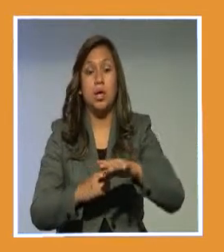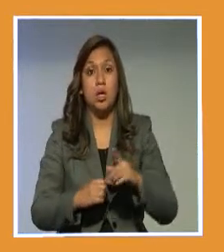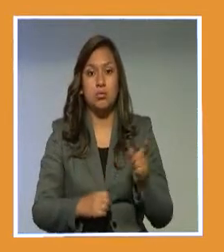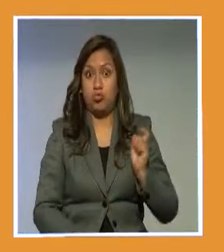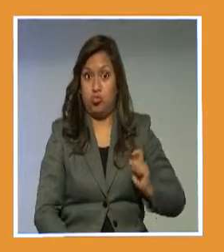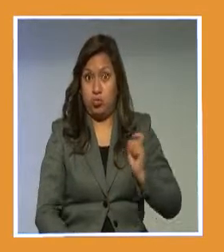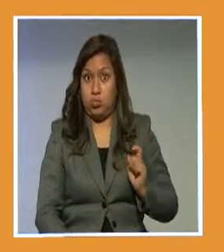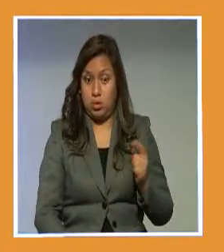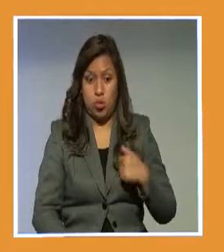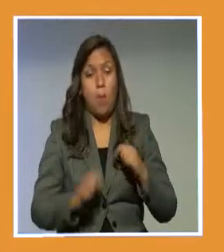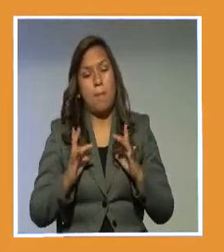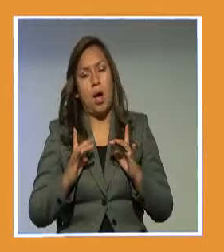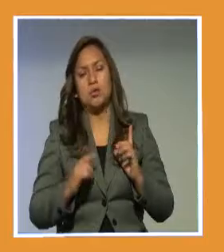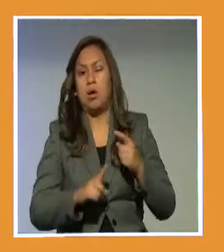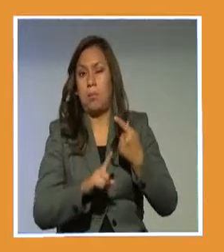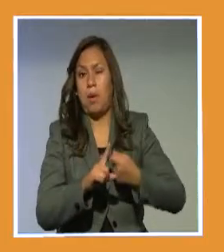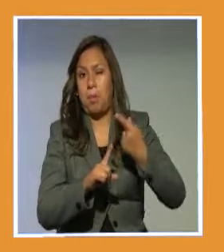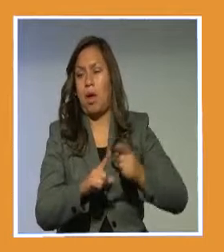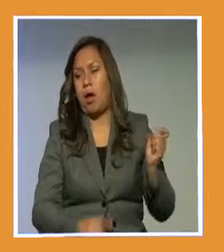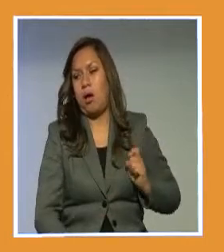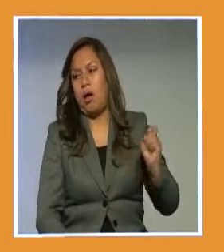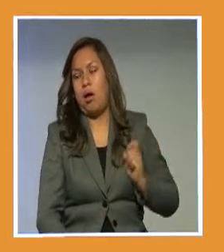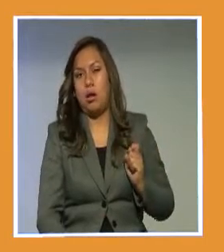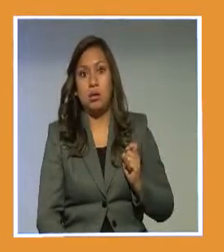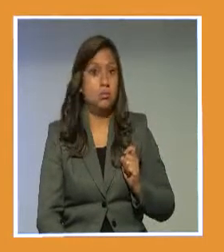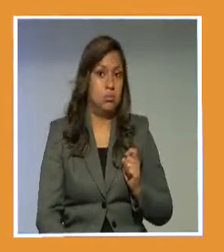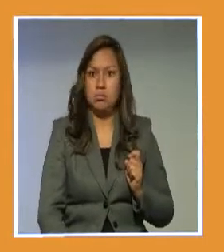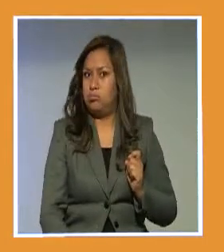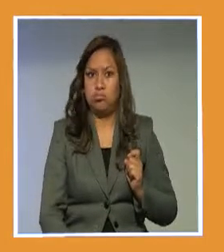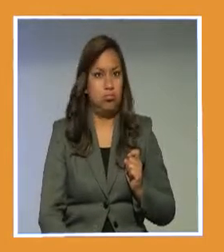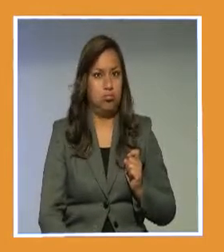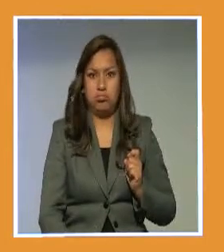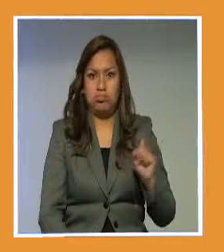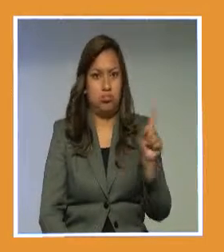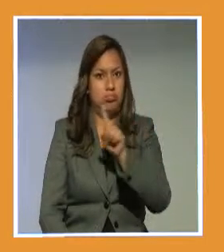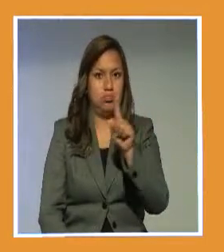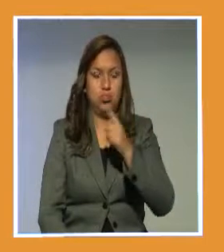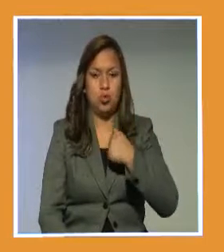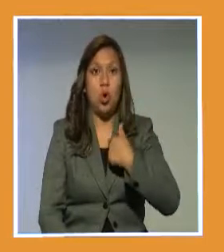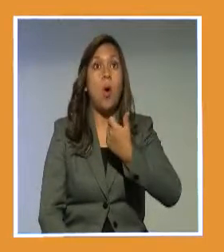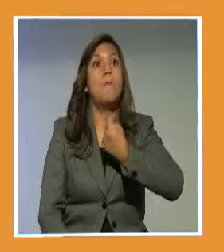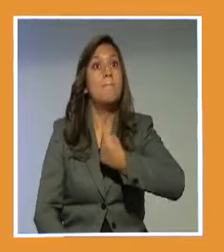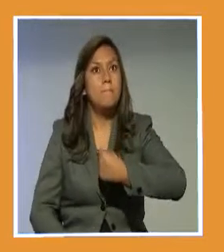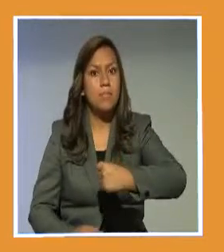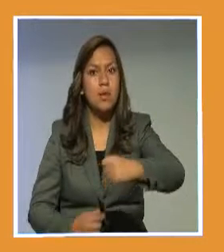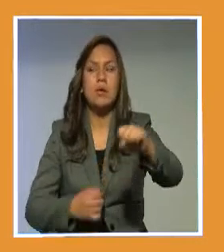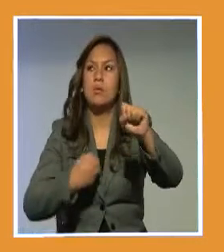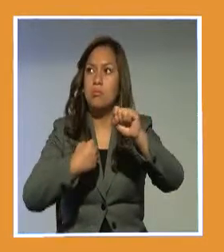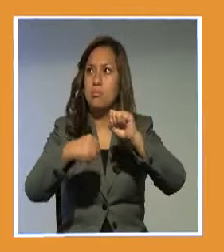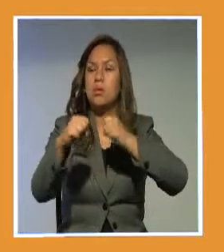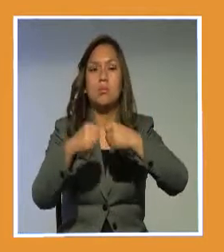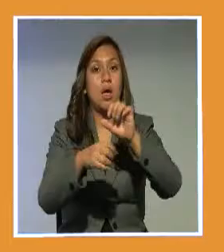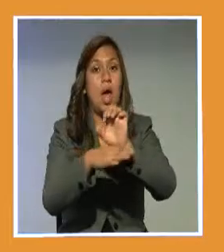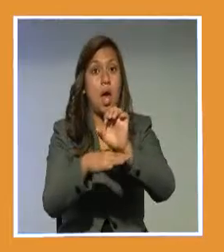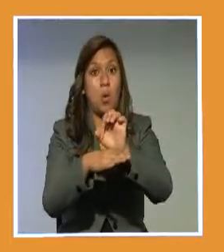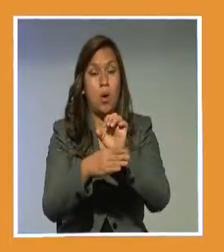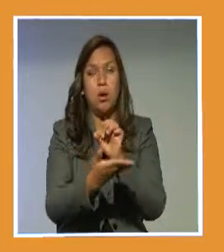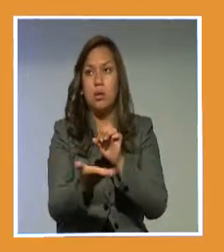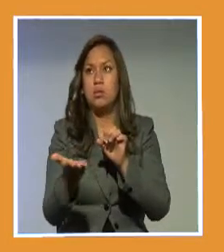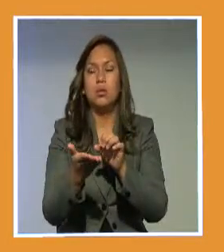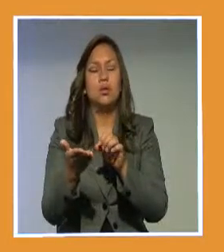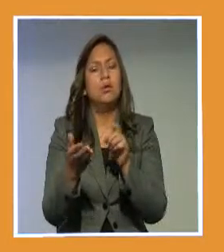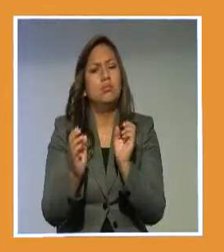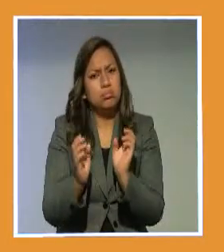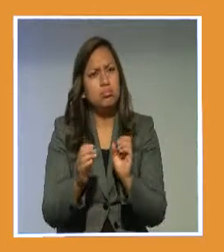remuneración para dedicarme a recorrer el país con nuestra propuesta de trabajo para el siguiente periodo legislativo y el siguiente periodo de